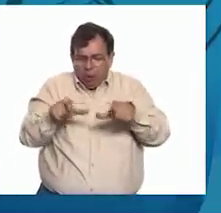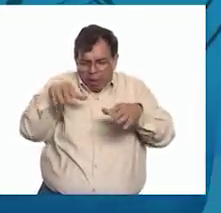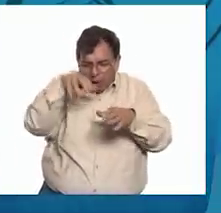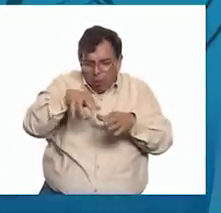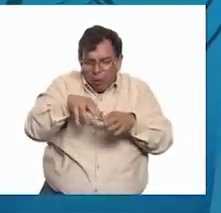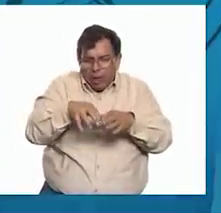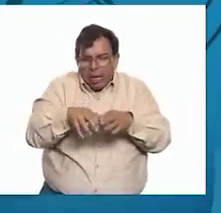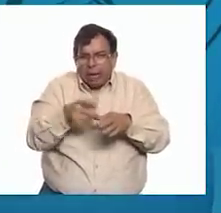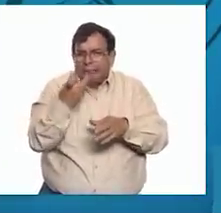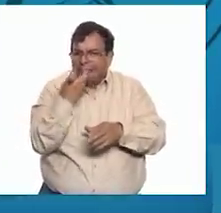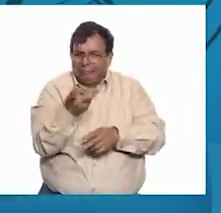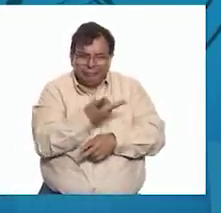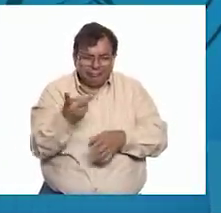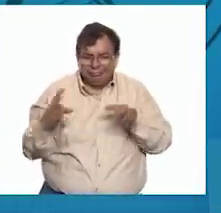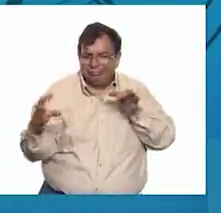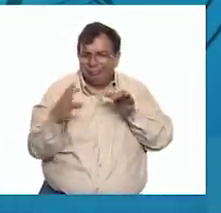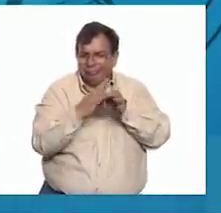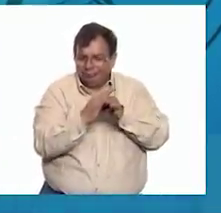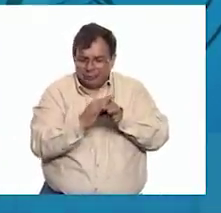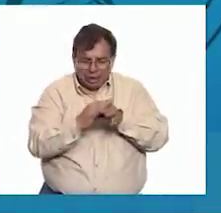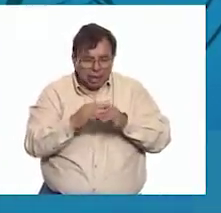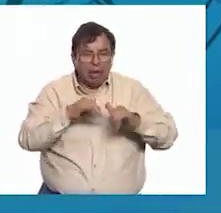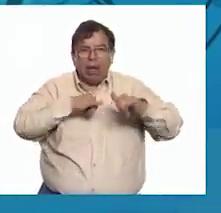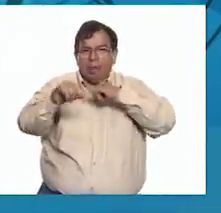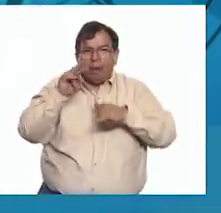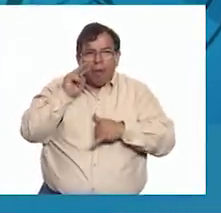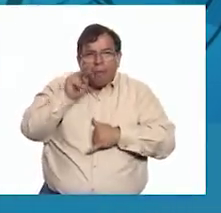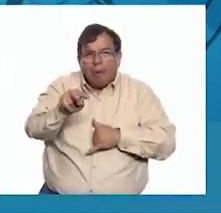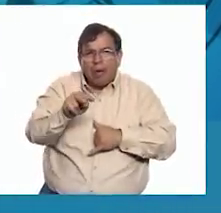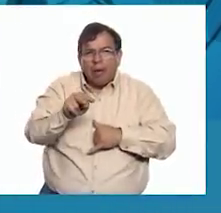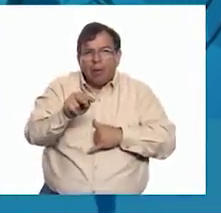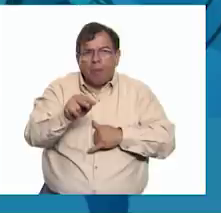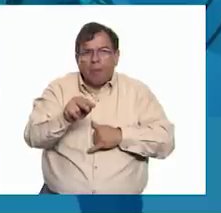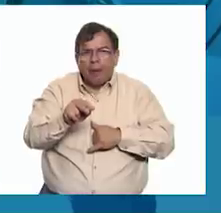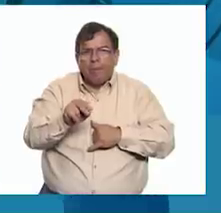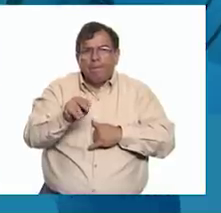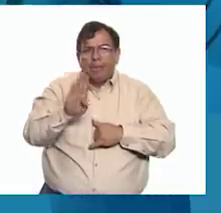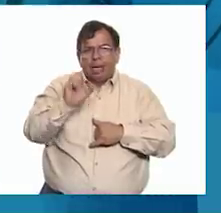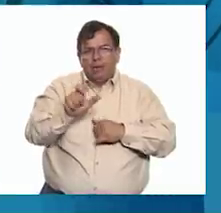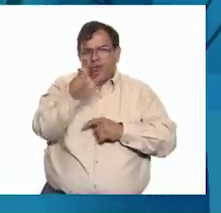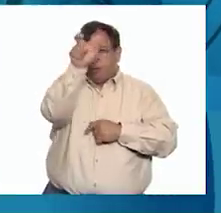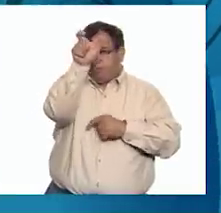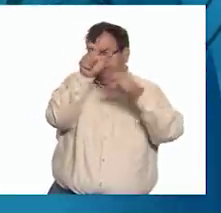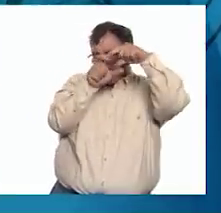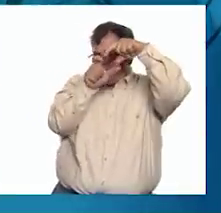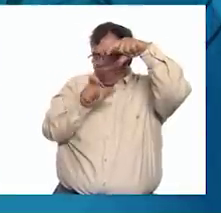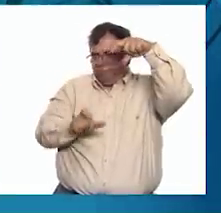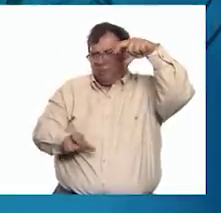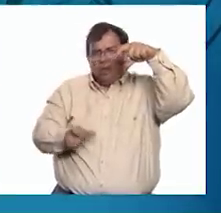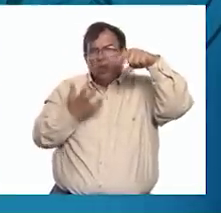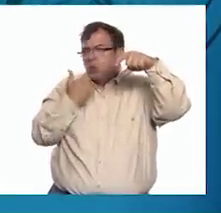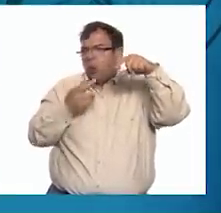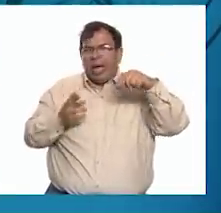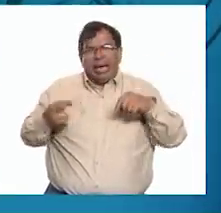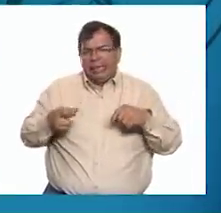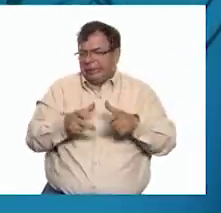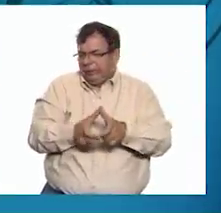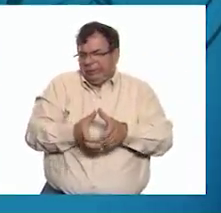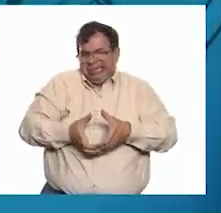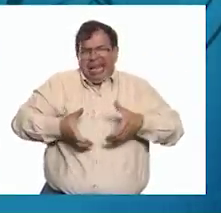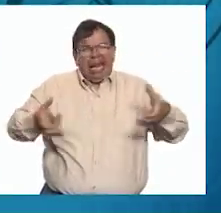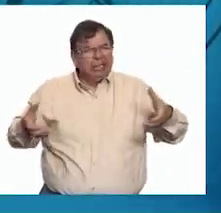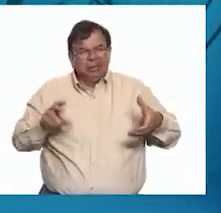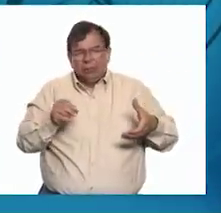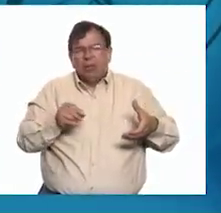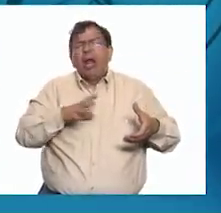de estos dos componentes. En el mapa podemos ver que en la península de Baja California no hay ríos con caudal importante, pero sí